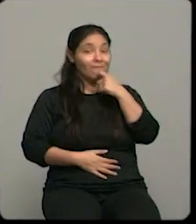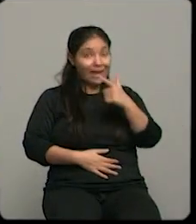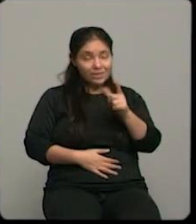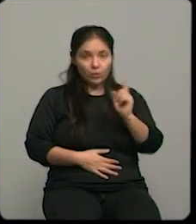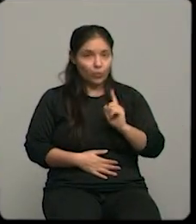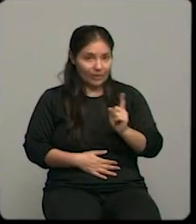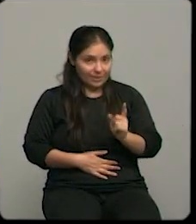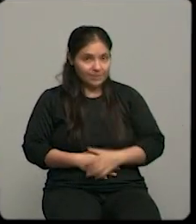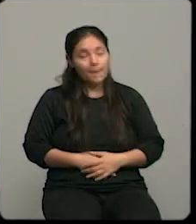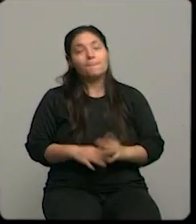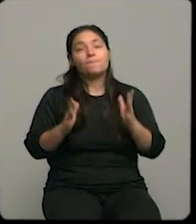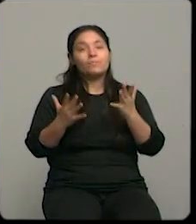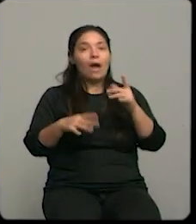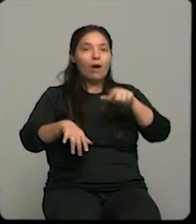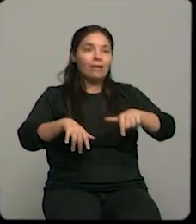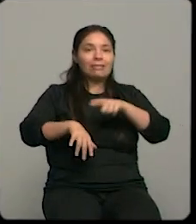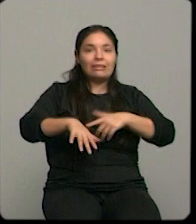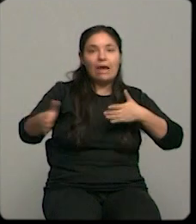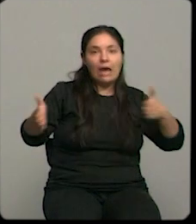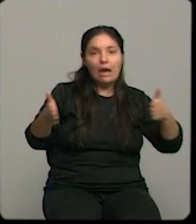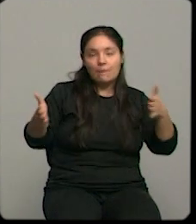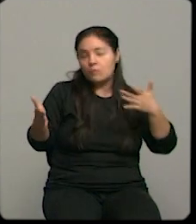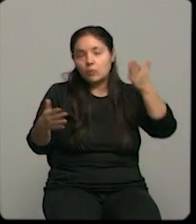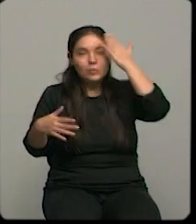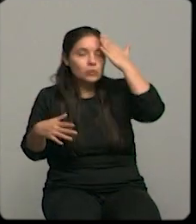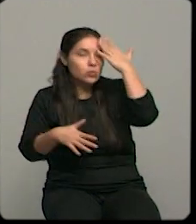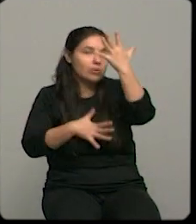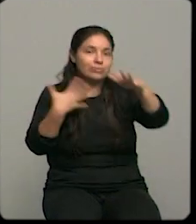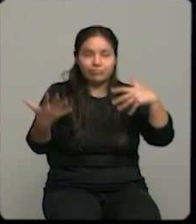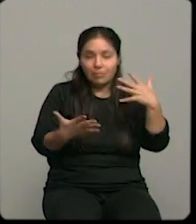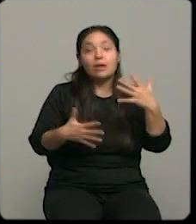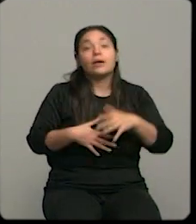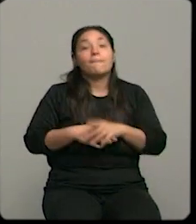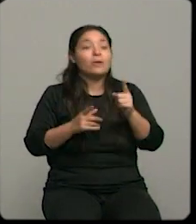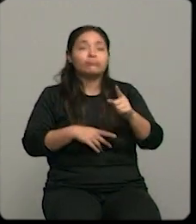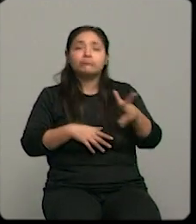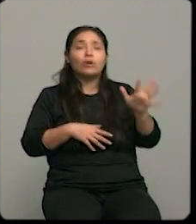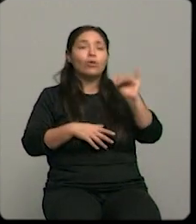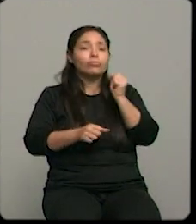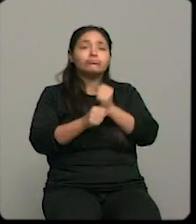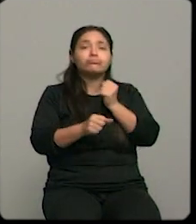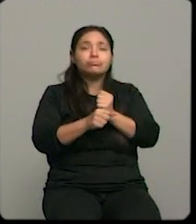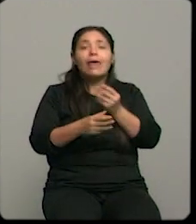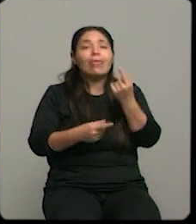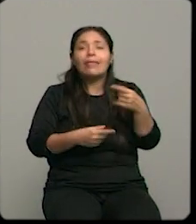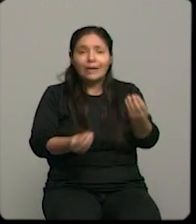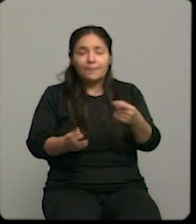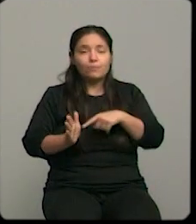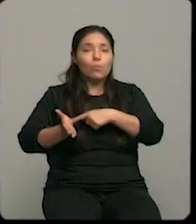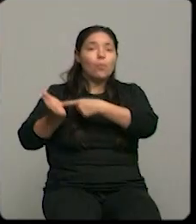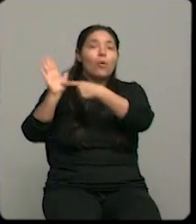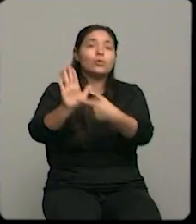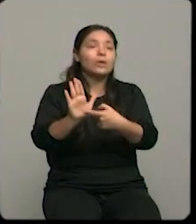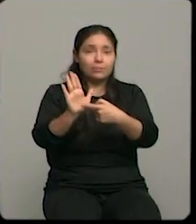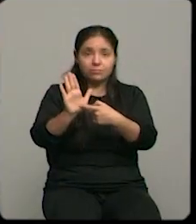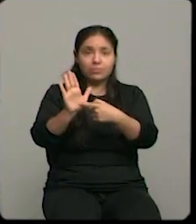estamos viviendo, tan convulsos culturalmente y demás. Pero es la labor diaria nuestra mostrar que todo el mundo